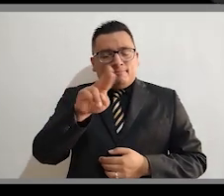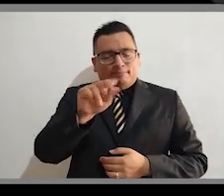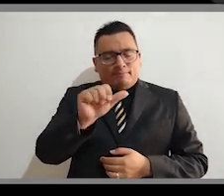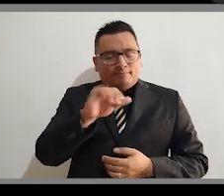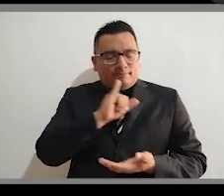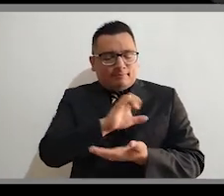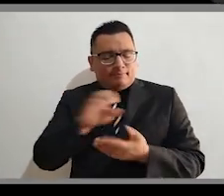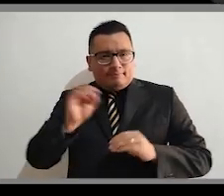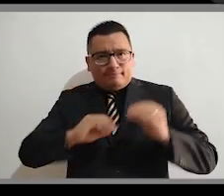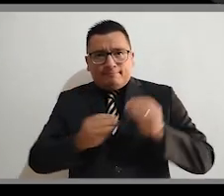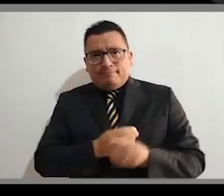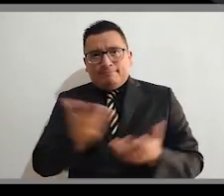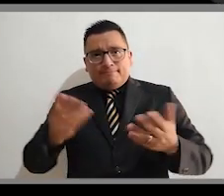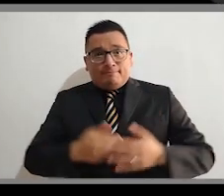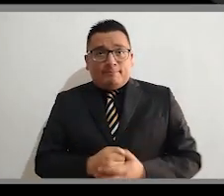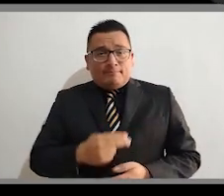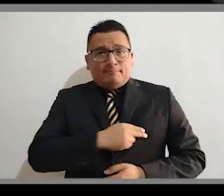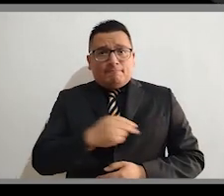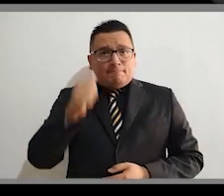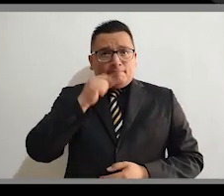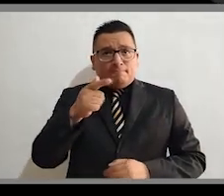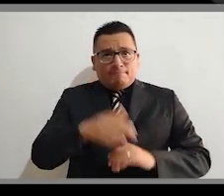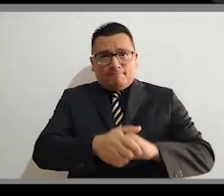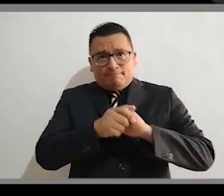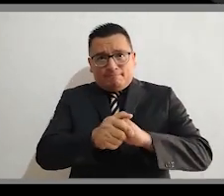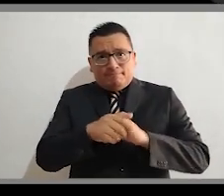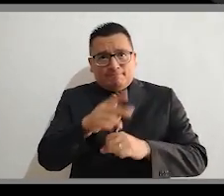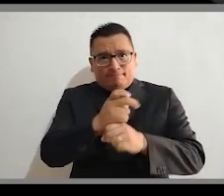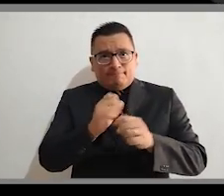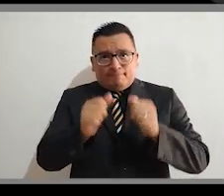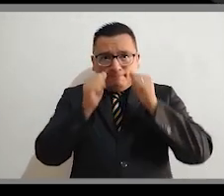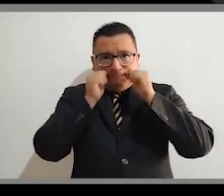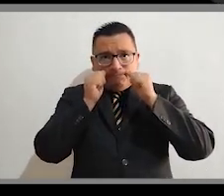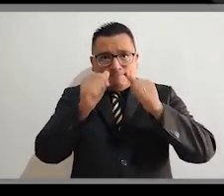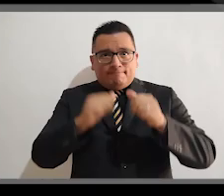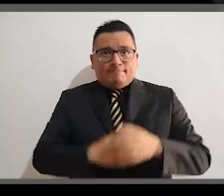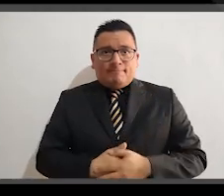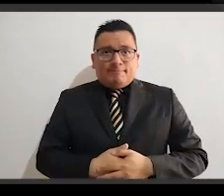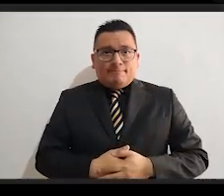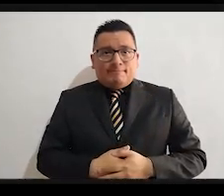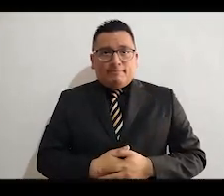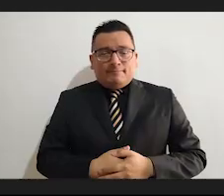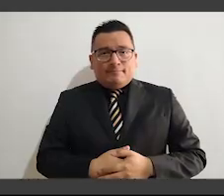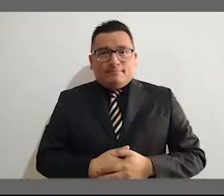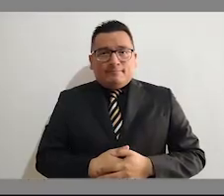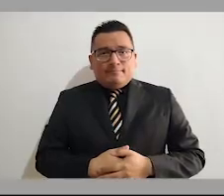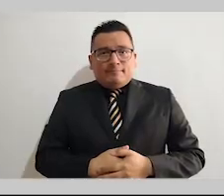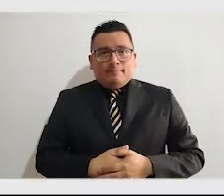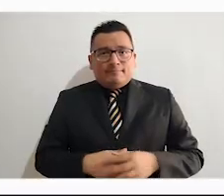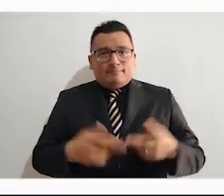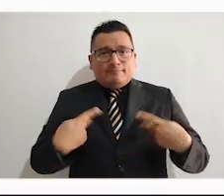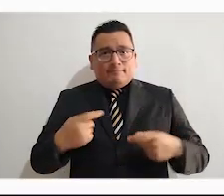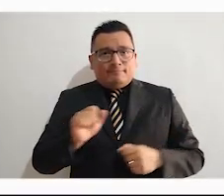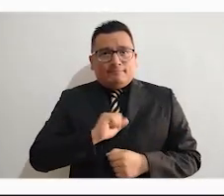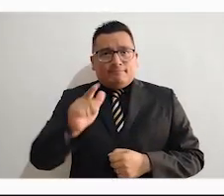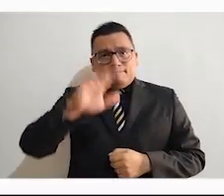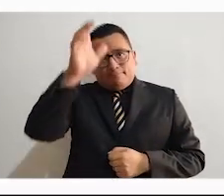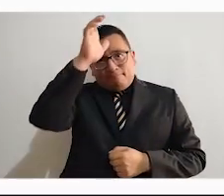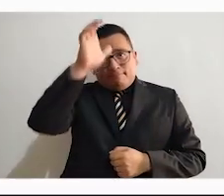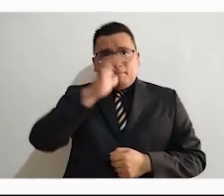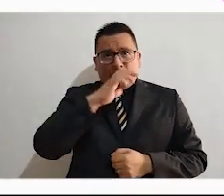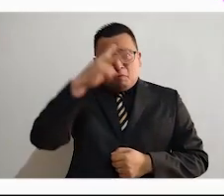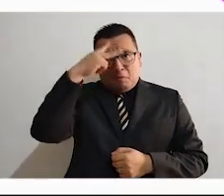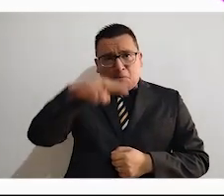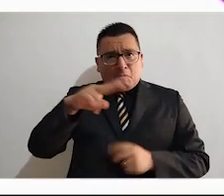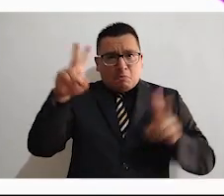producción del Instituto Electoral de Coahuila. Como siempre, les saludamos y le invitamos a que se quede con nosotros. Protagonistas de la